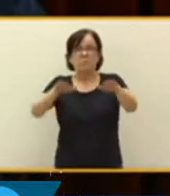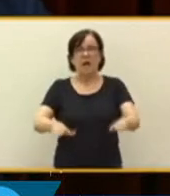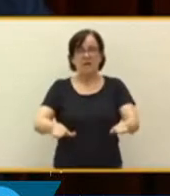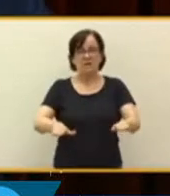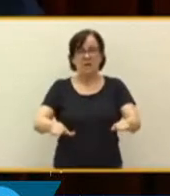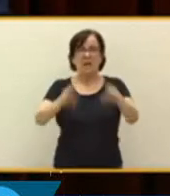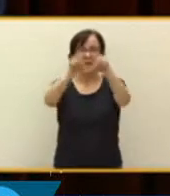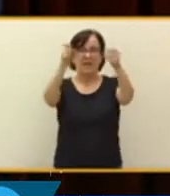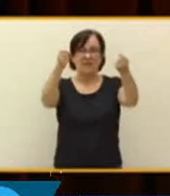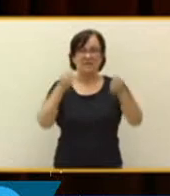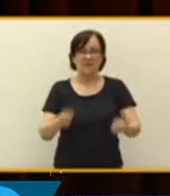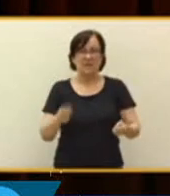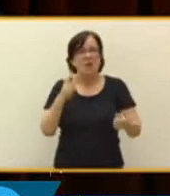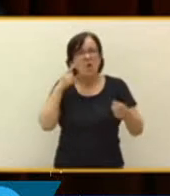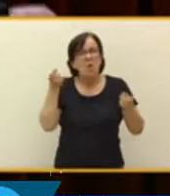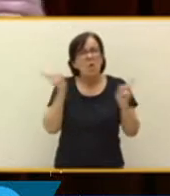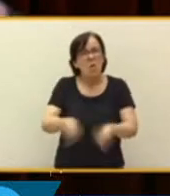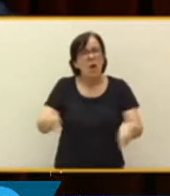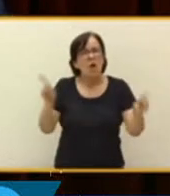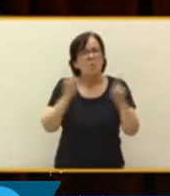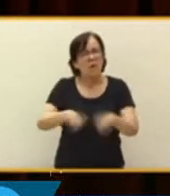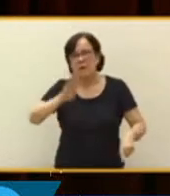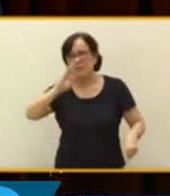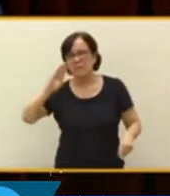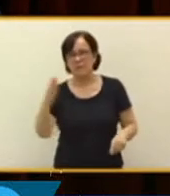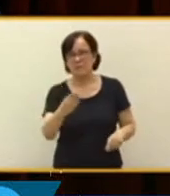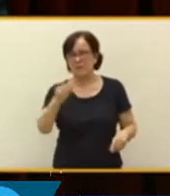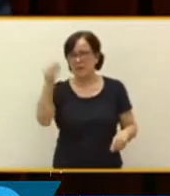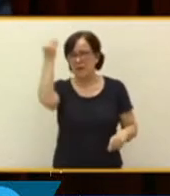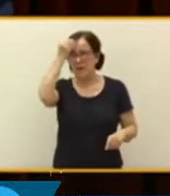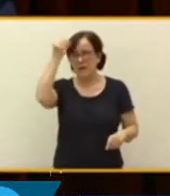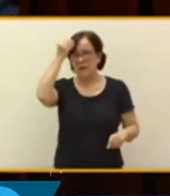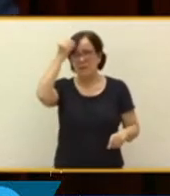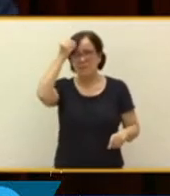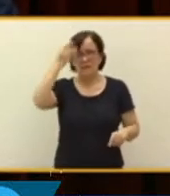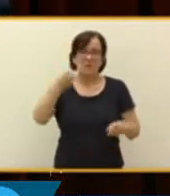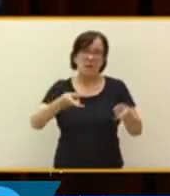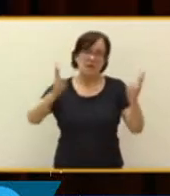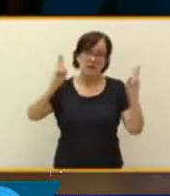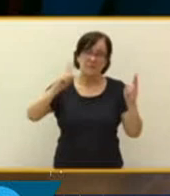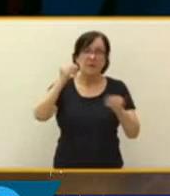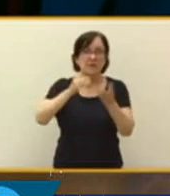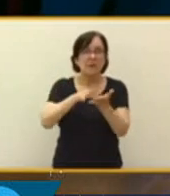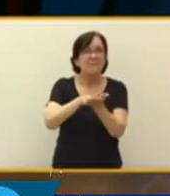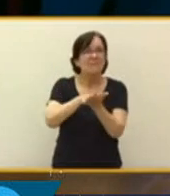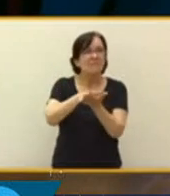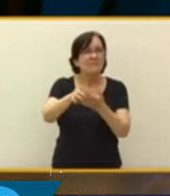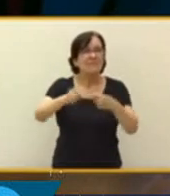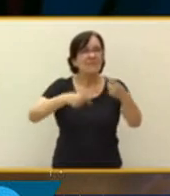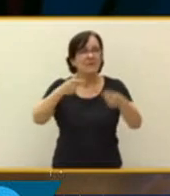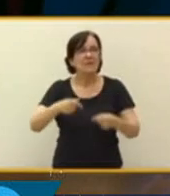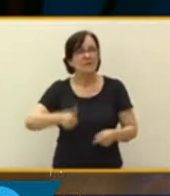lugar, ¿no? De las Kelly Finder, o sea, sabemos que estarán colocadas, porque evidentemente estos no sueltan el